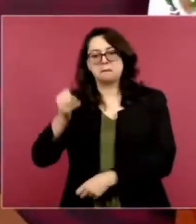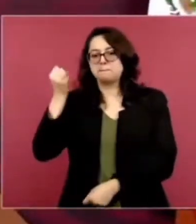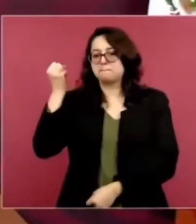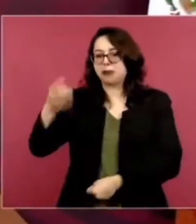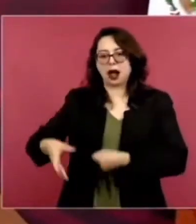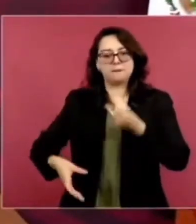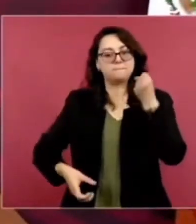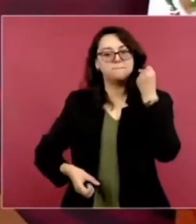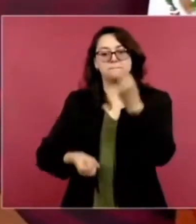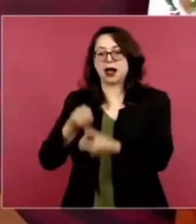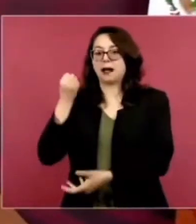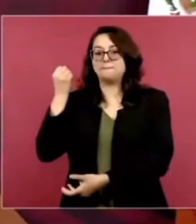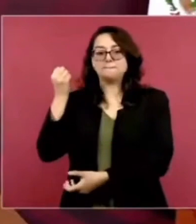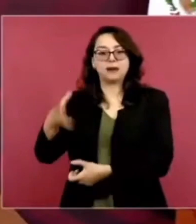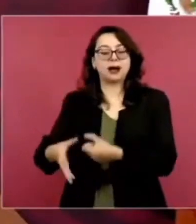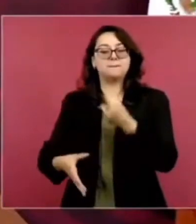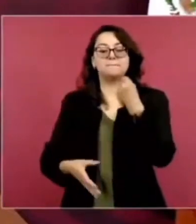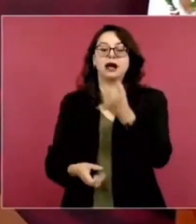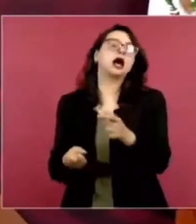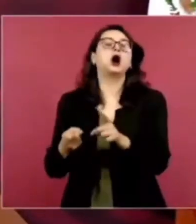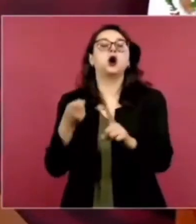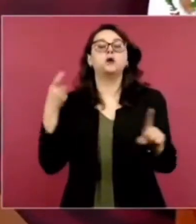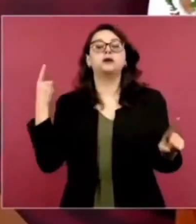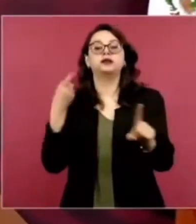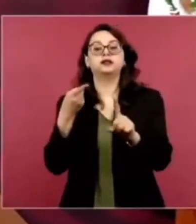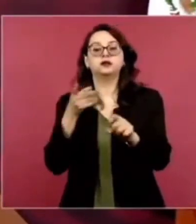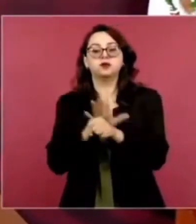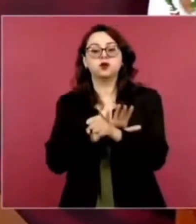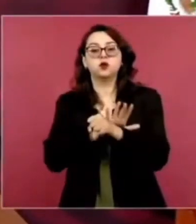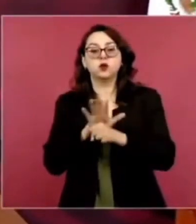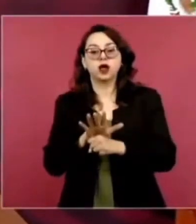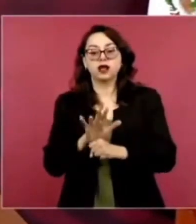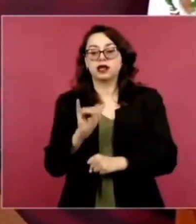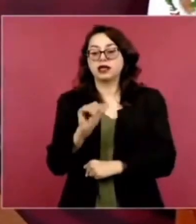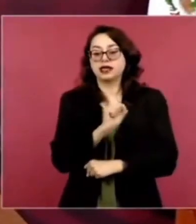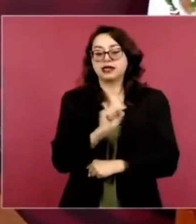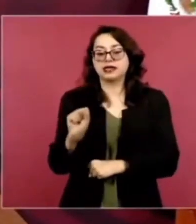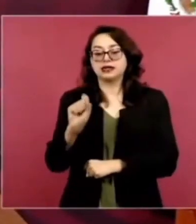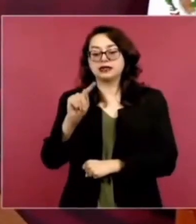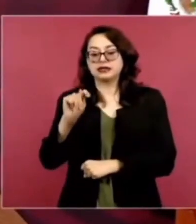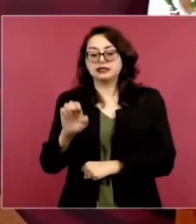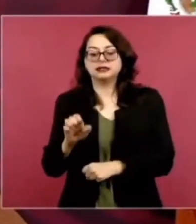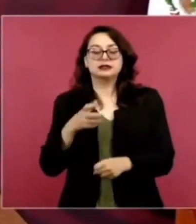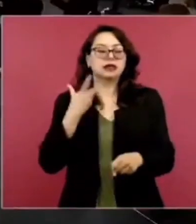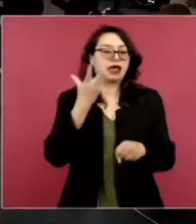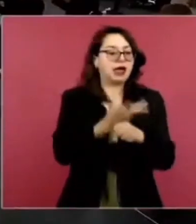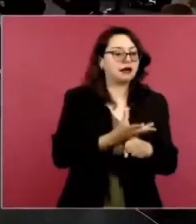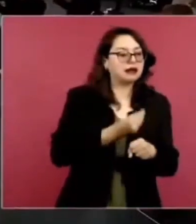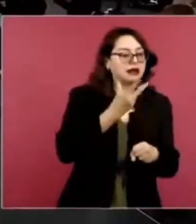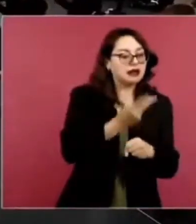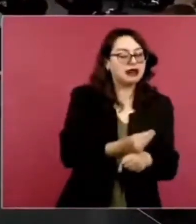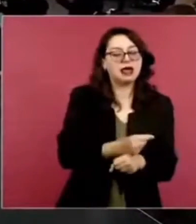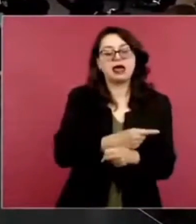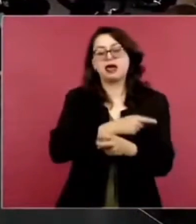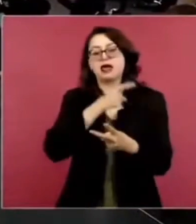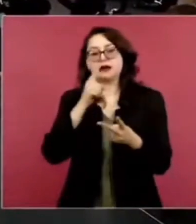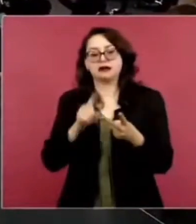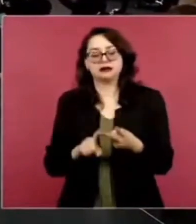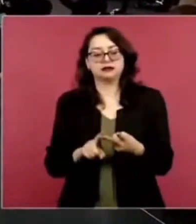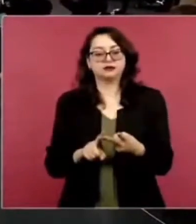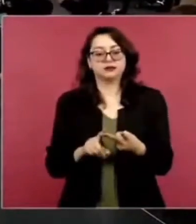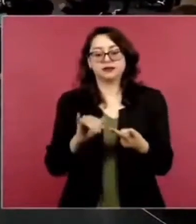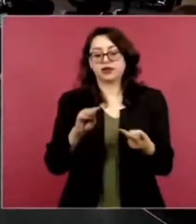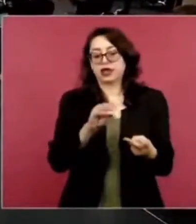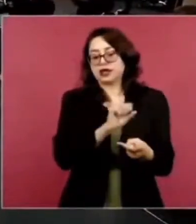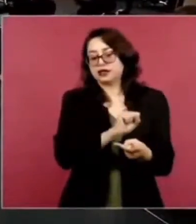para que el servicio en el ISSSTE sea de primera. Y lo mismo